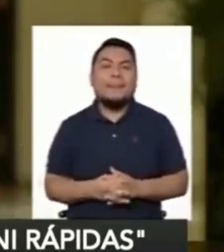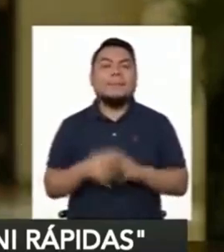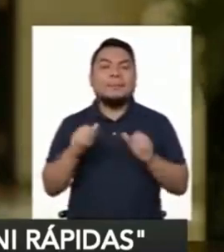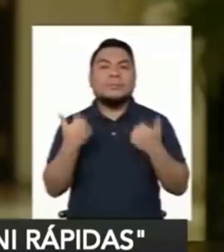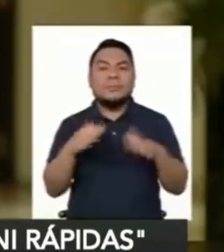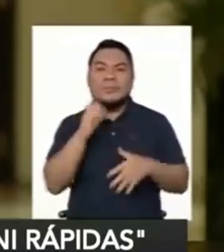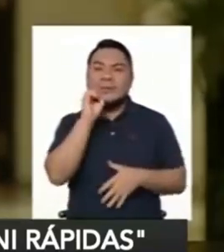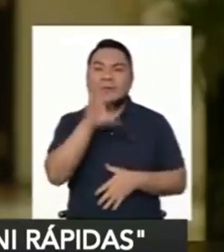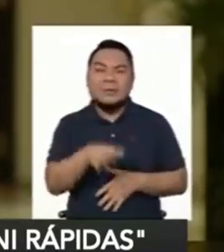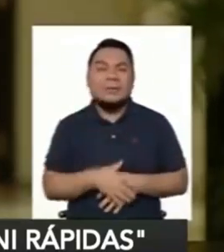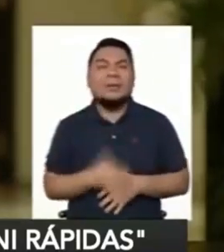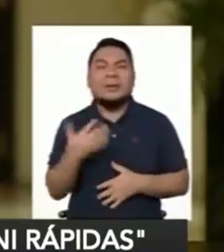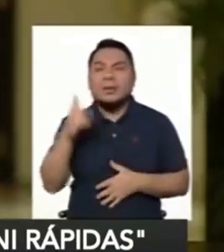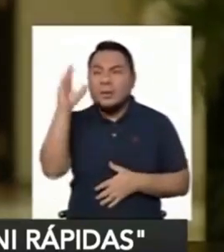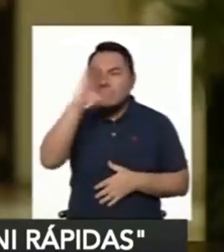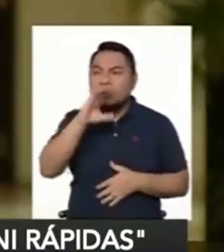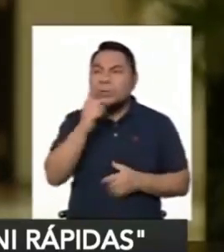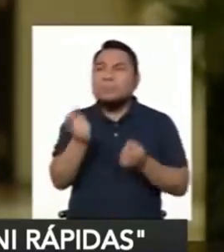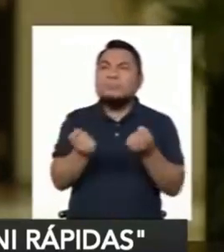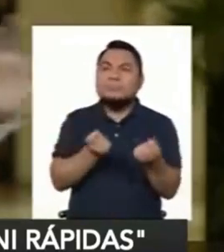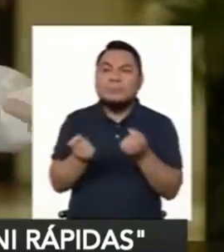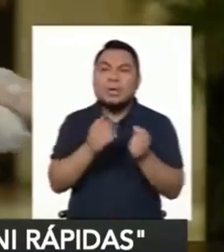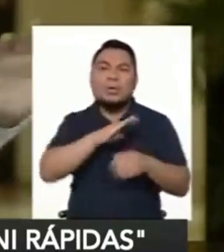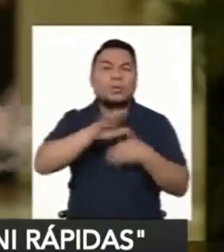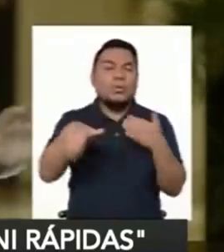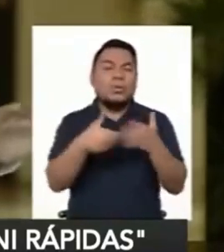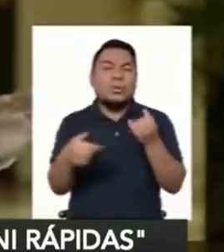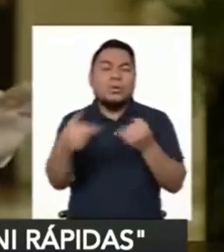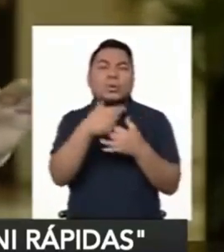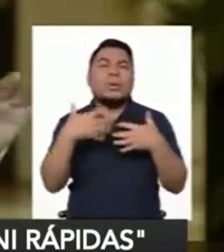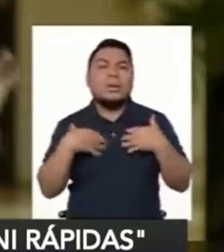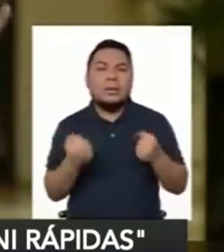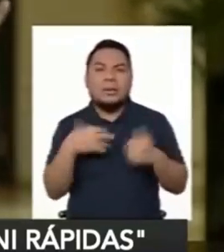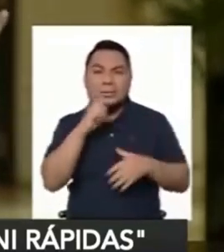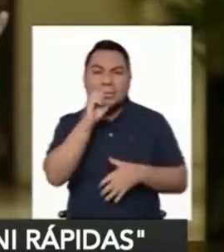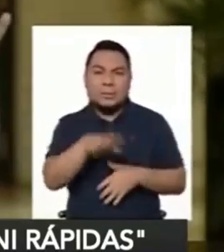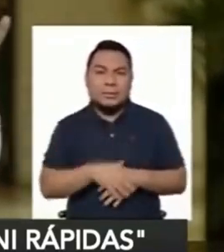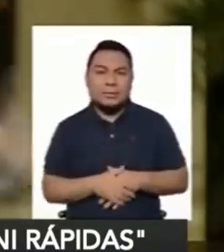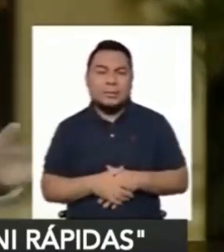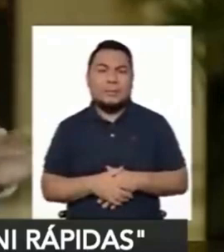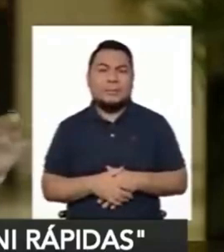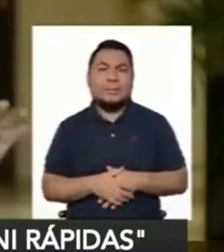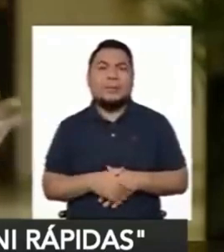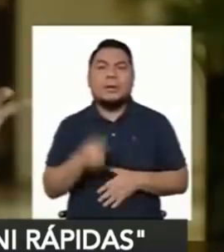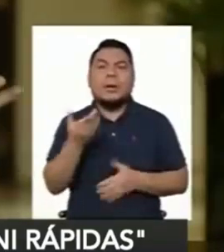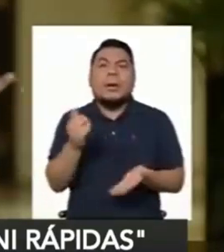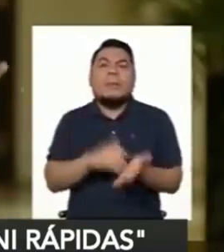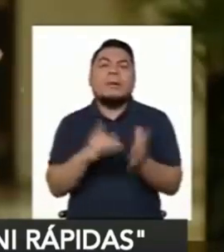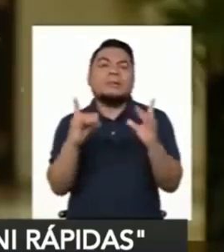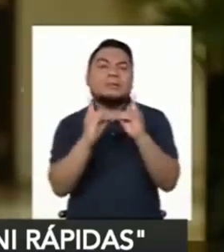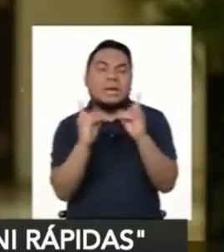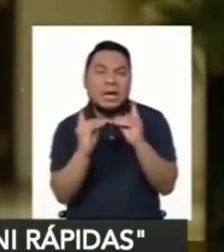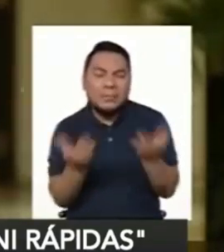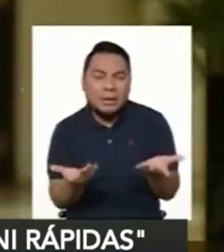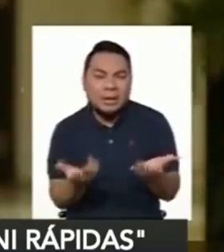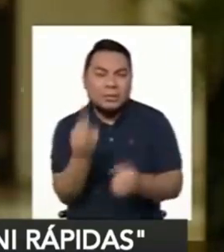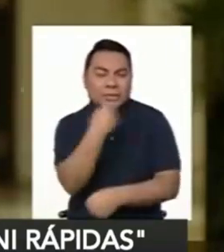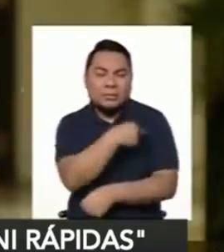Como hemos dicho, hay que buscar el equilibrio en todas las medidas de salud que estamos dando. Más camas